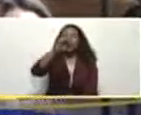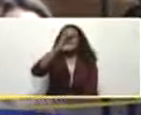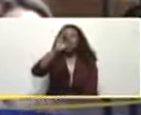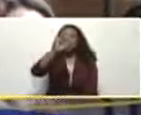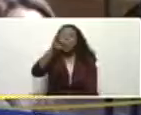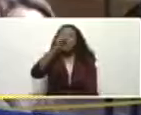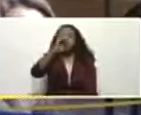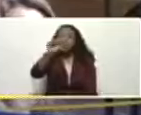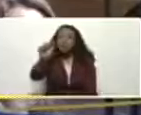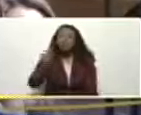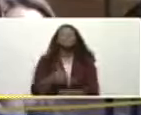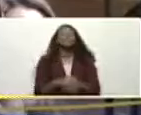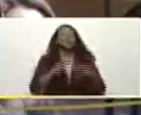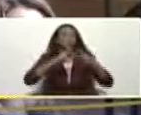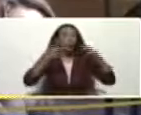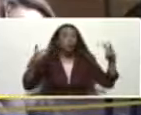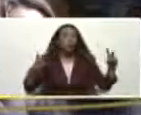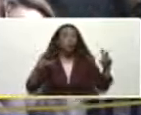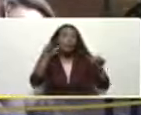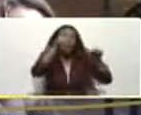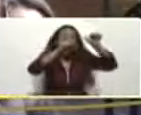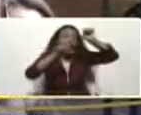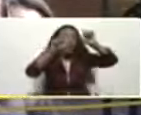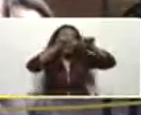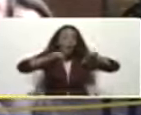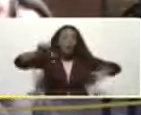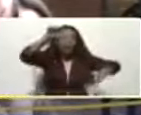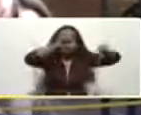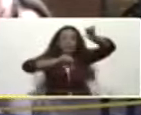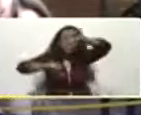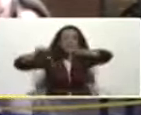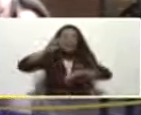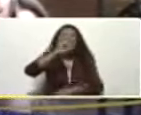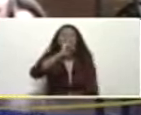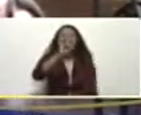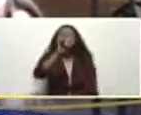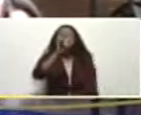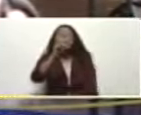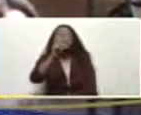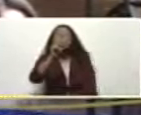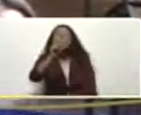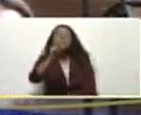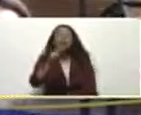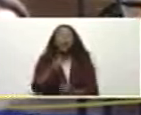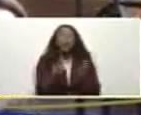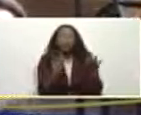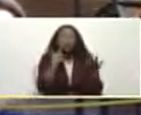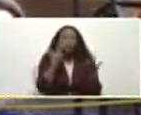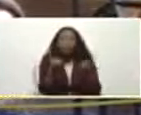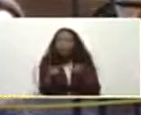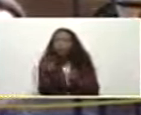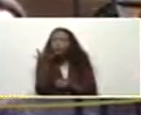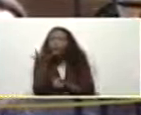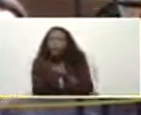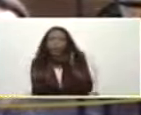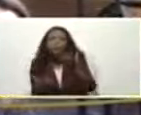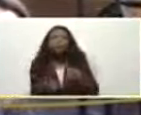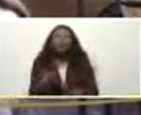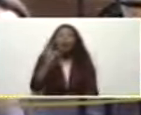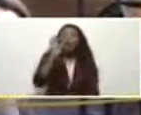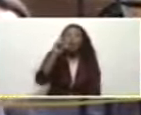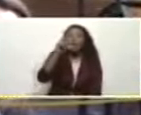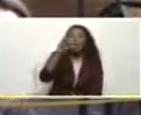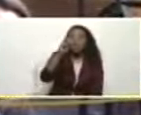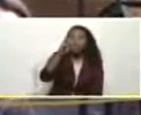y alianza del Laboratorio de Virología Molecular del IBIC, particularmente con Flor Pujol y Rosana